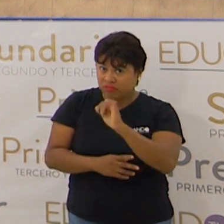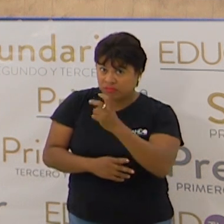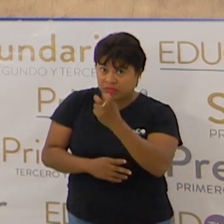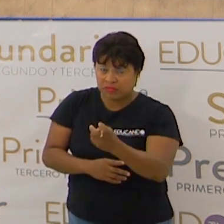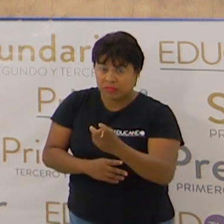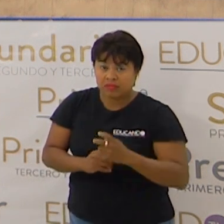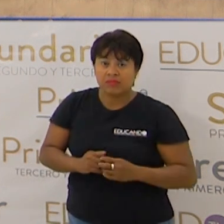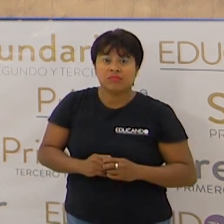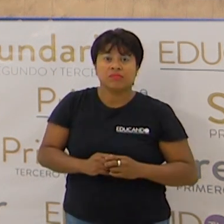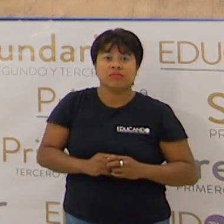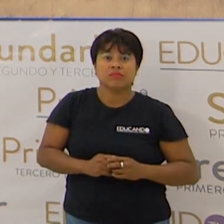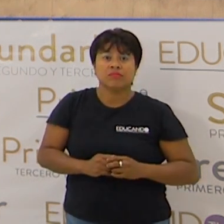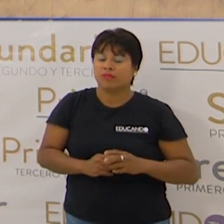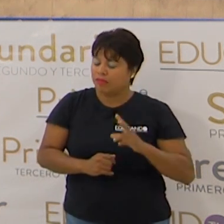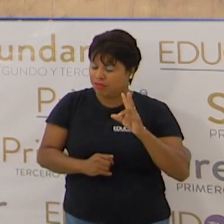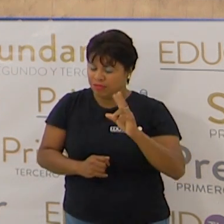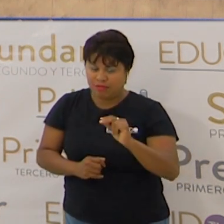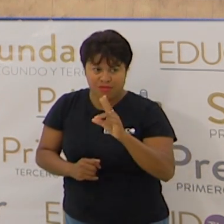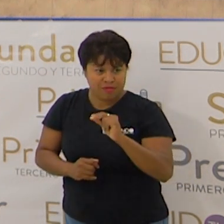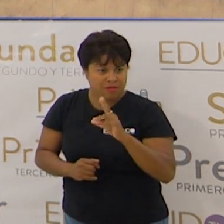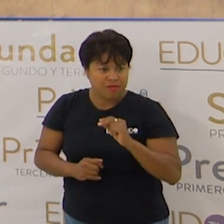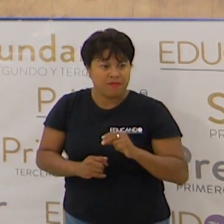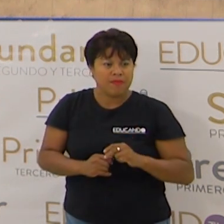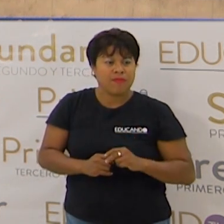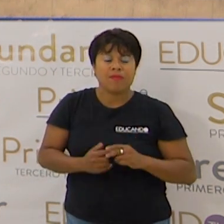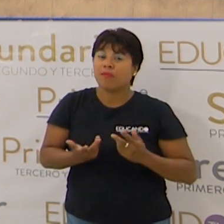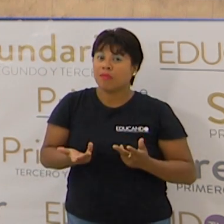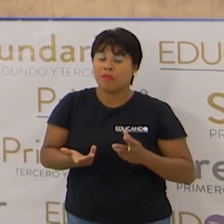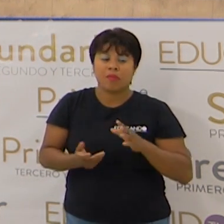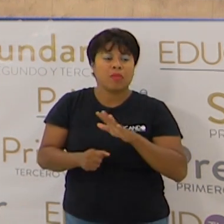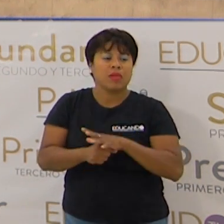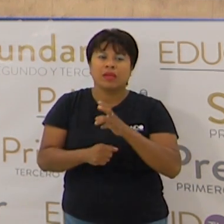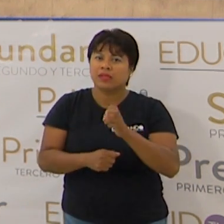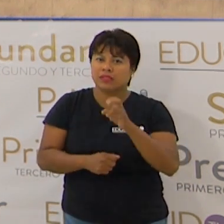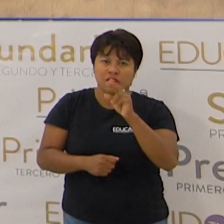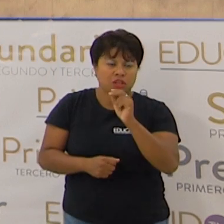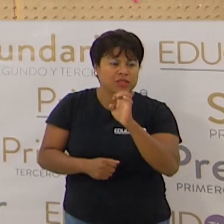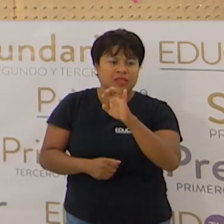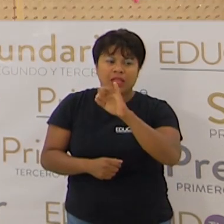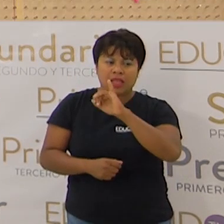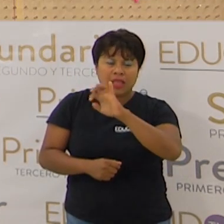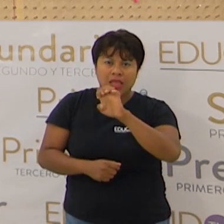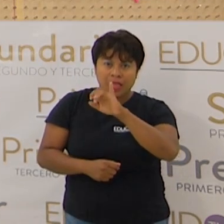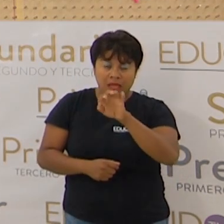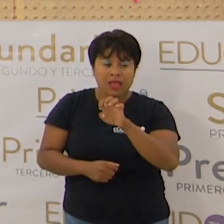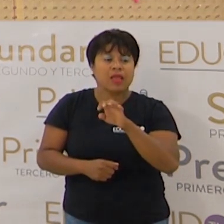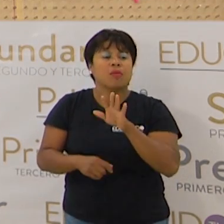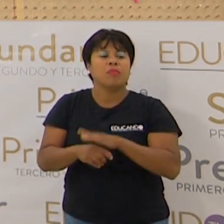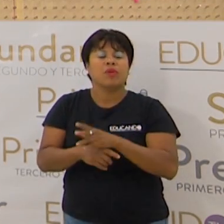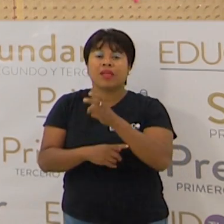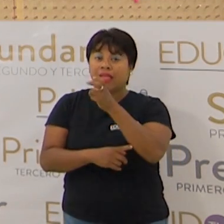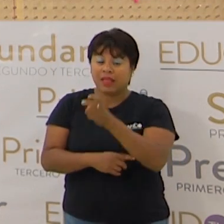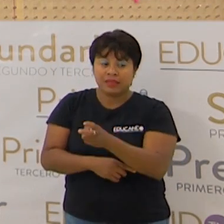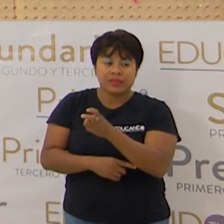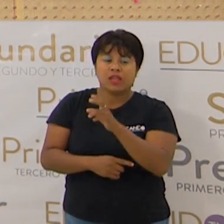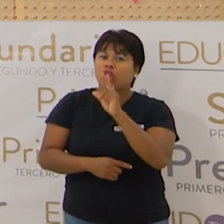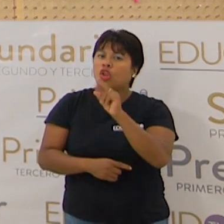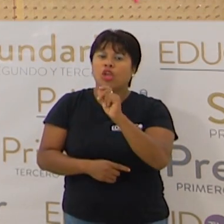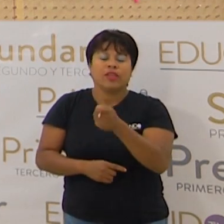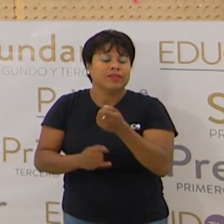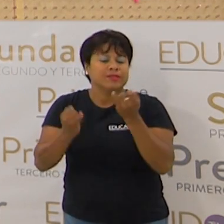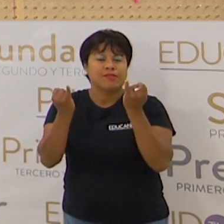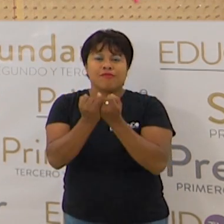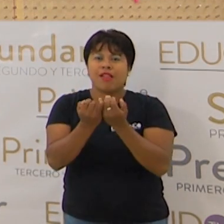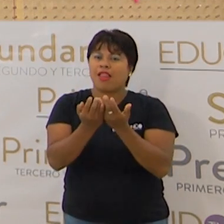No, ¿verdad? ¿Por qué no sería un eje de simetría? porque este lado no